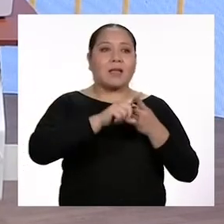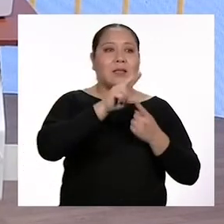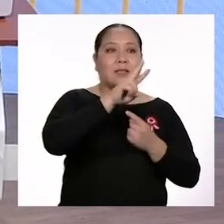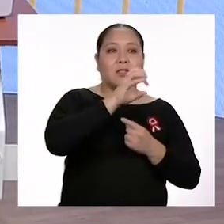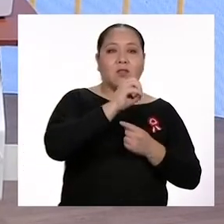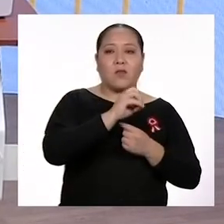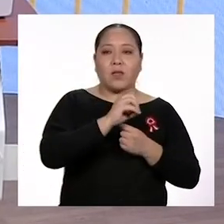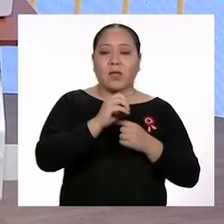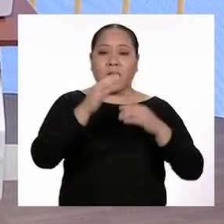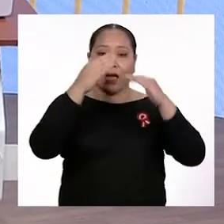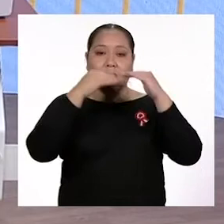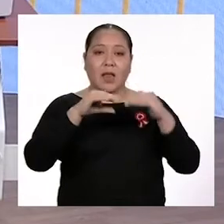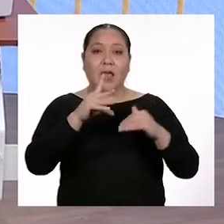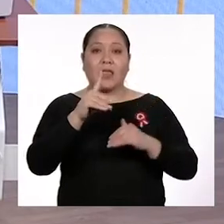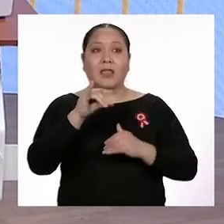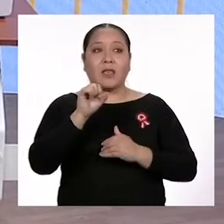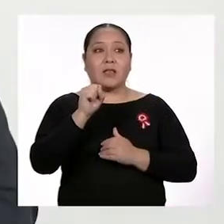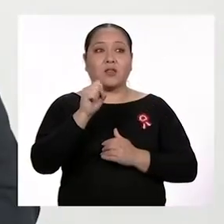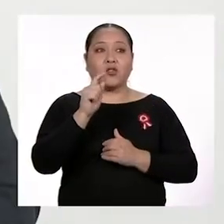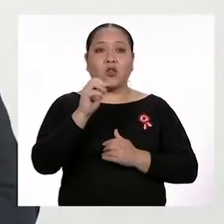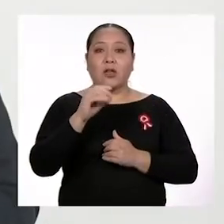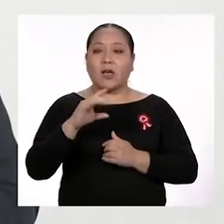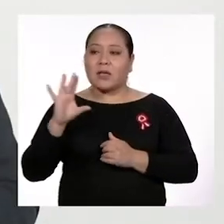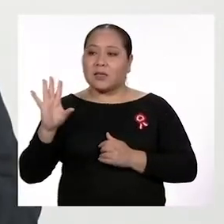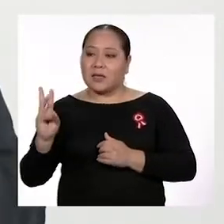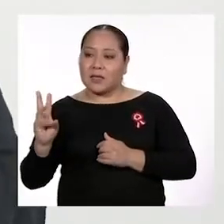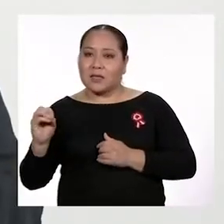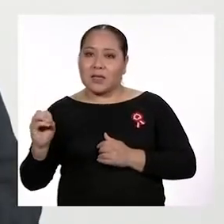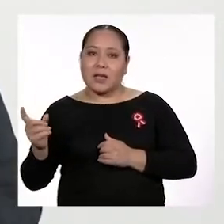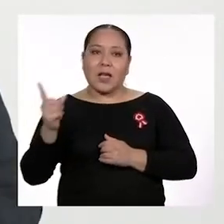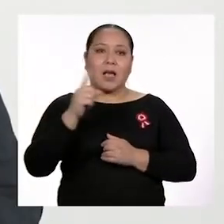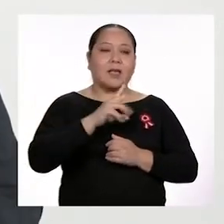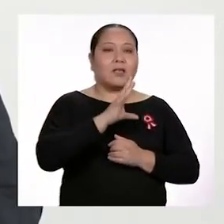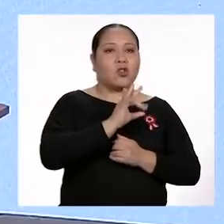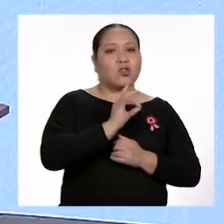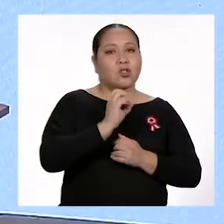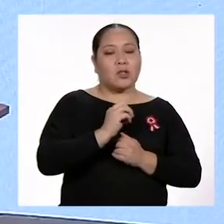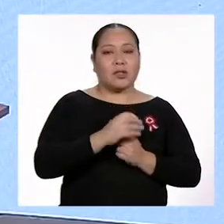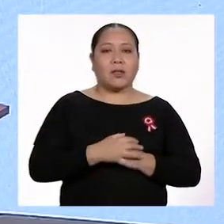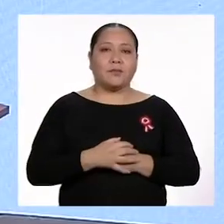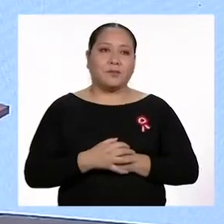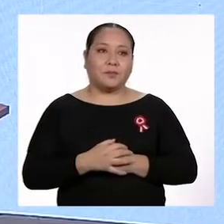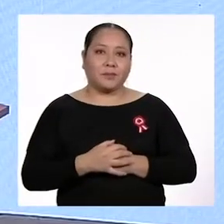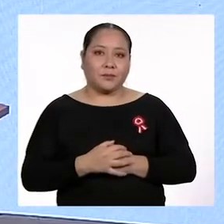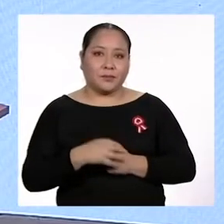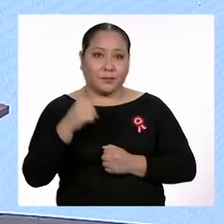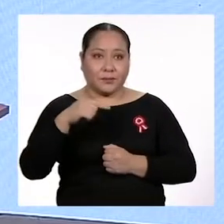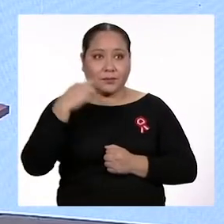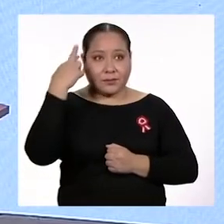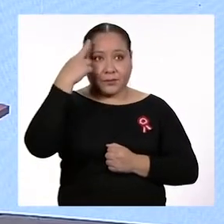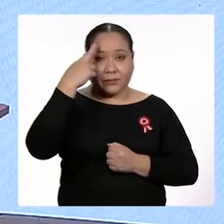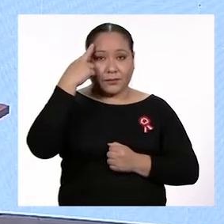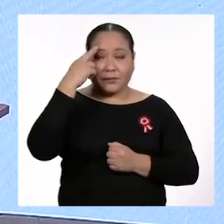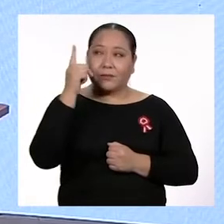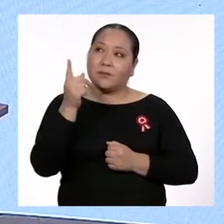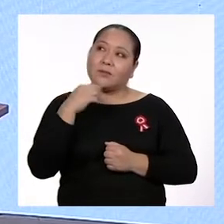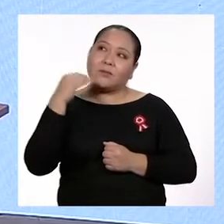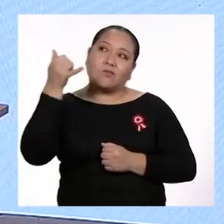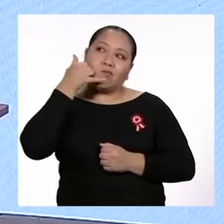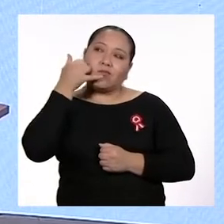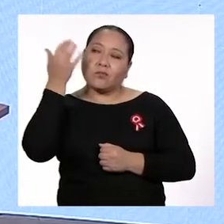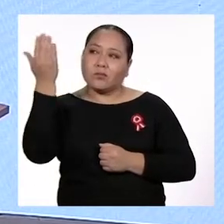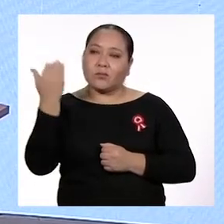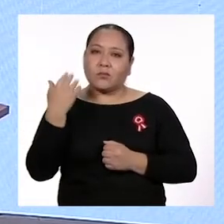diastólica entre 60 y 80. Muy bien, Yaremis. La razón por la que la llamé es porque